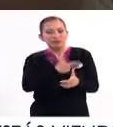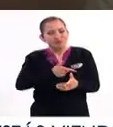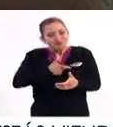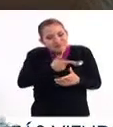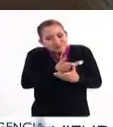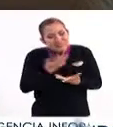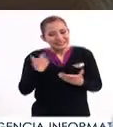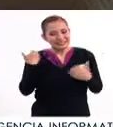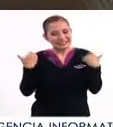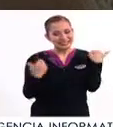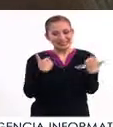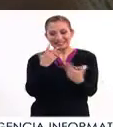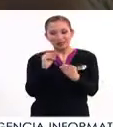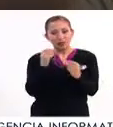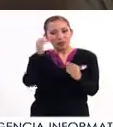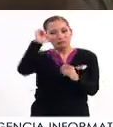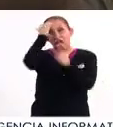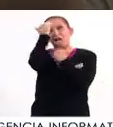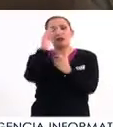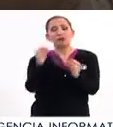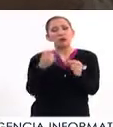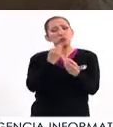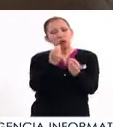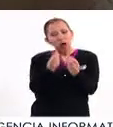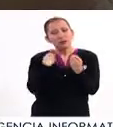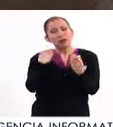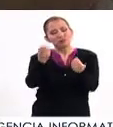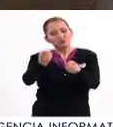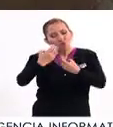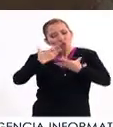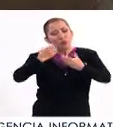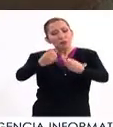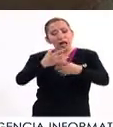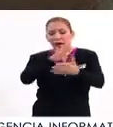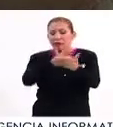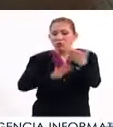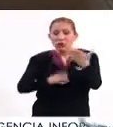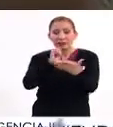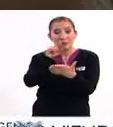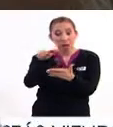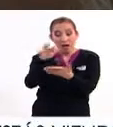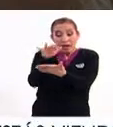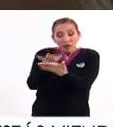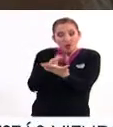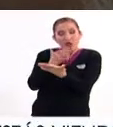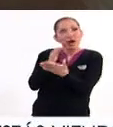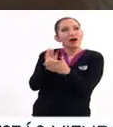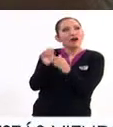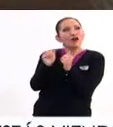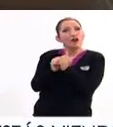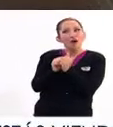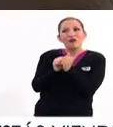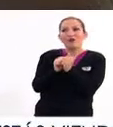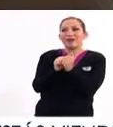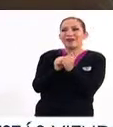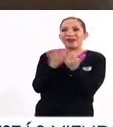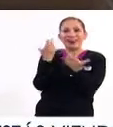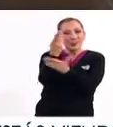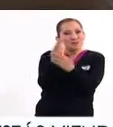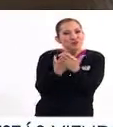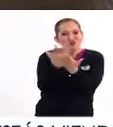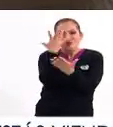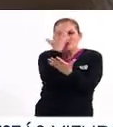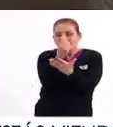unas ilustraciones preciosas, por ejemplo, el de Alicia en el País de las Maravillas de Lewis Carroll, sin